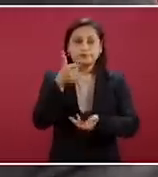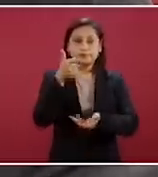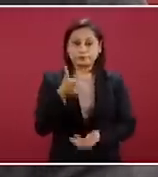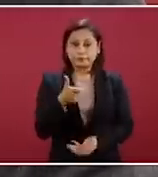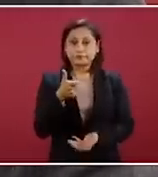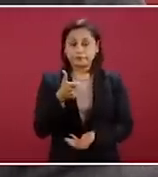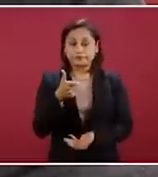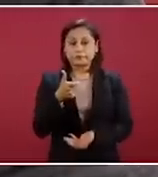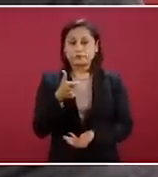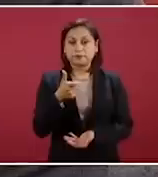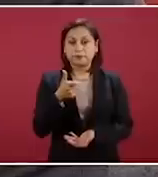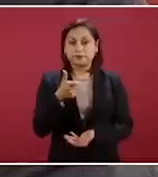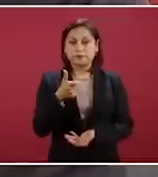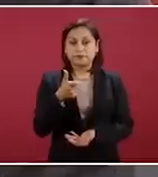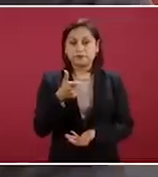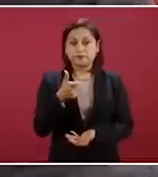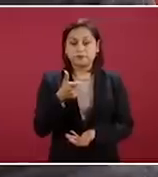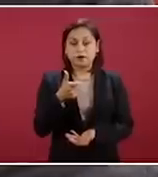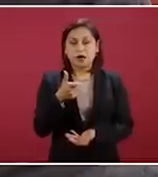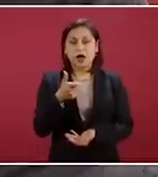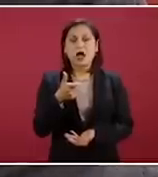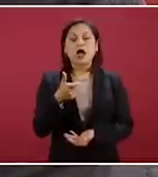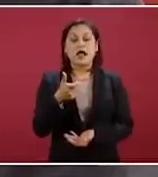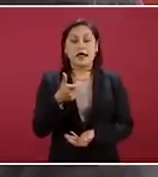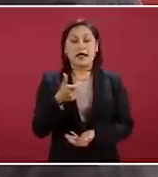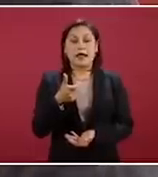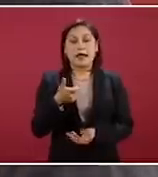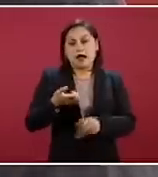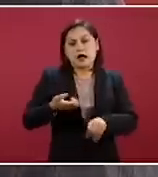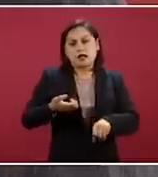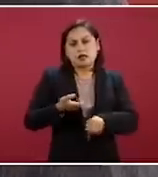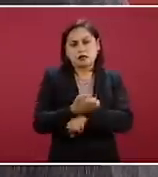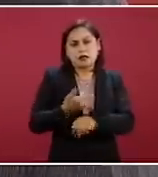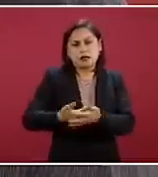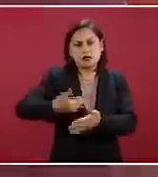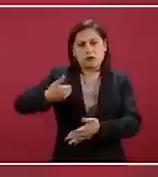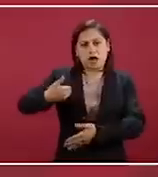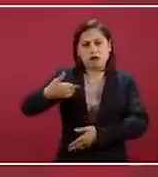los estados aceptaron esto mediante un convenio,